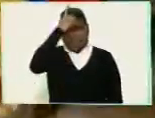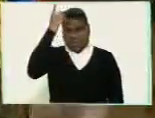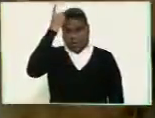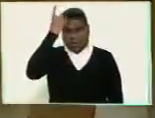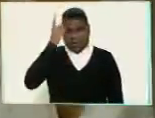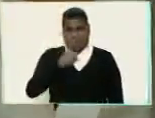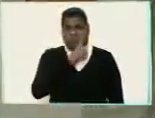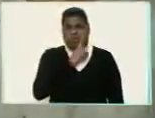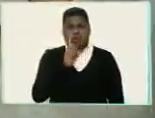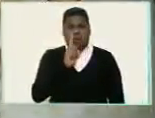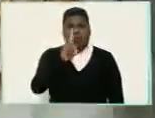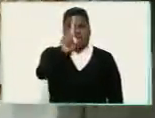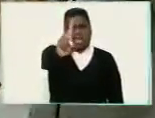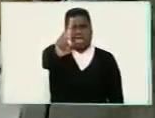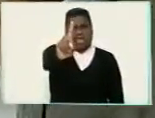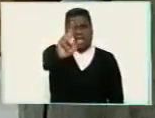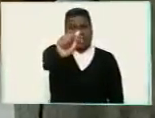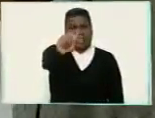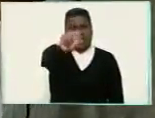Cabello Contreras.